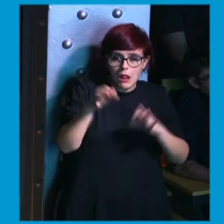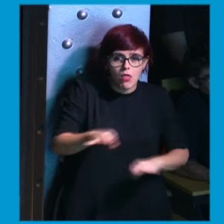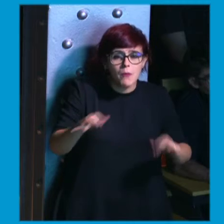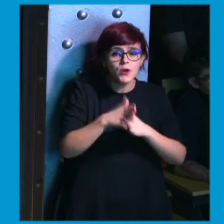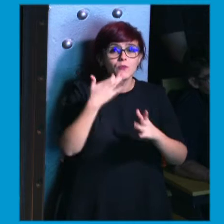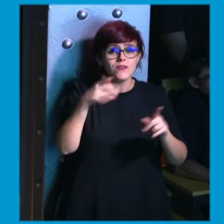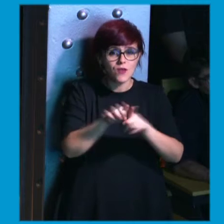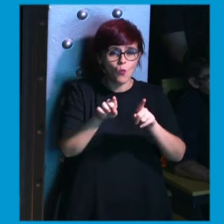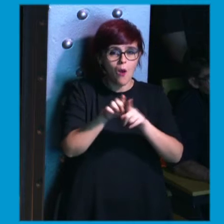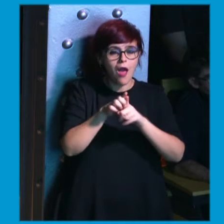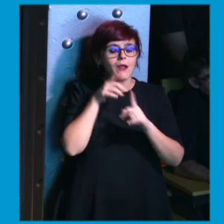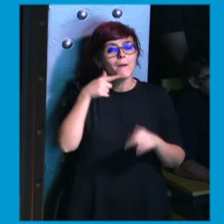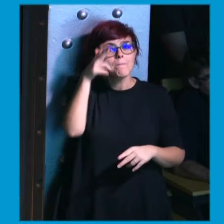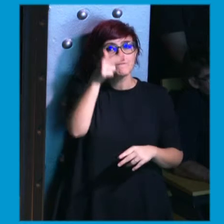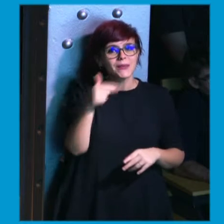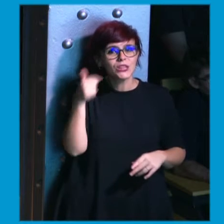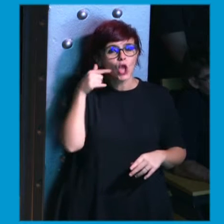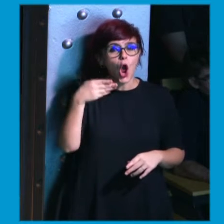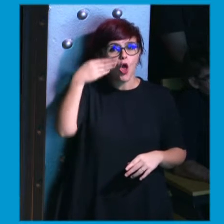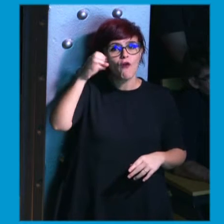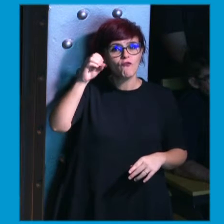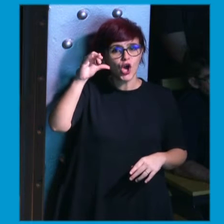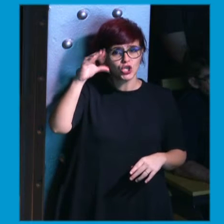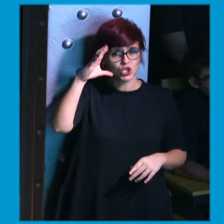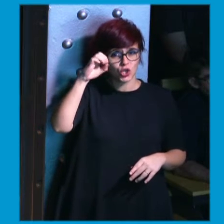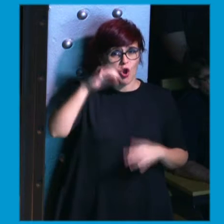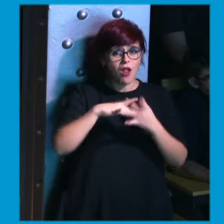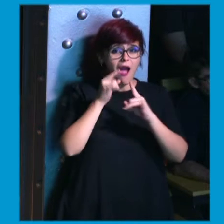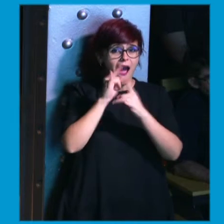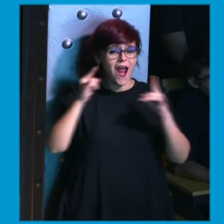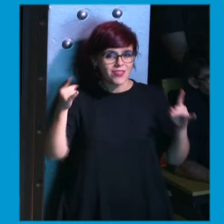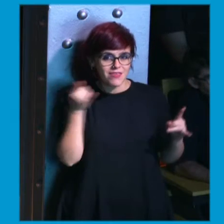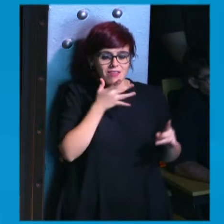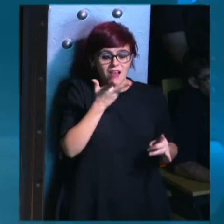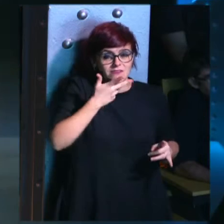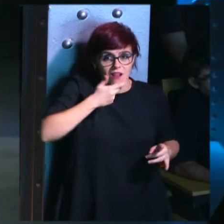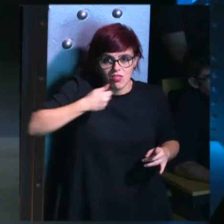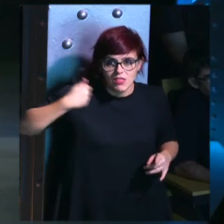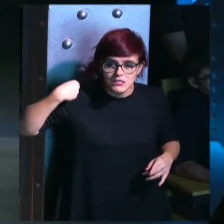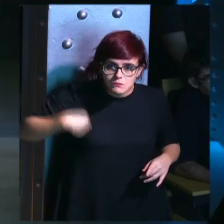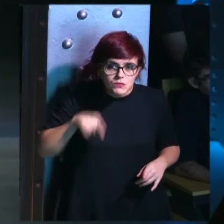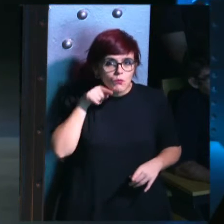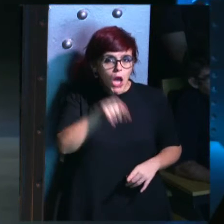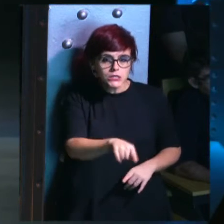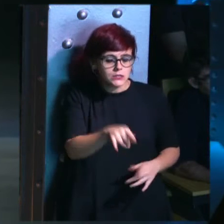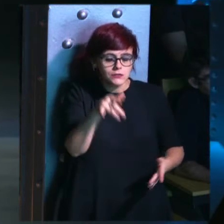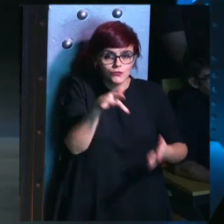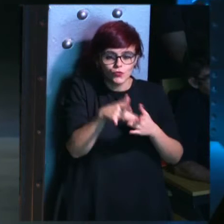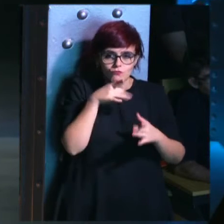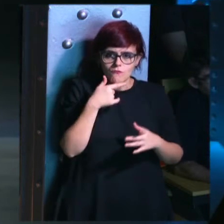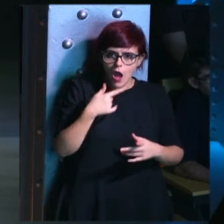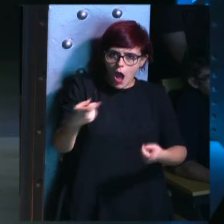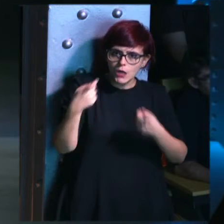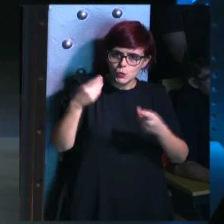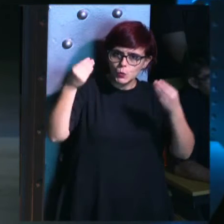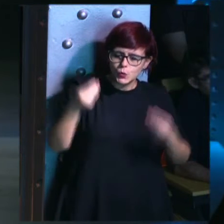Bosco, del Jardín de las Delicias, que ni el estudiante ni investigador más profundo de arte, ¿no? Porque lo he vivido,